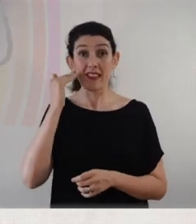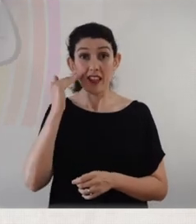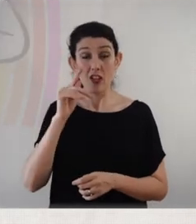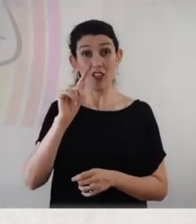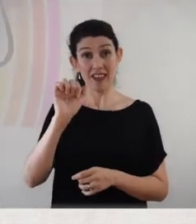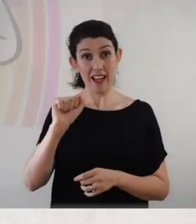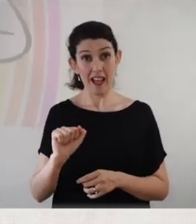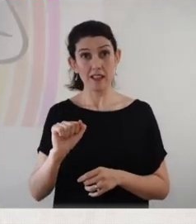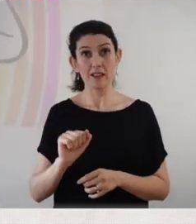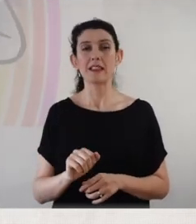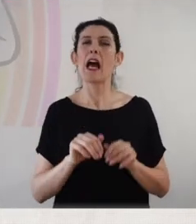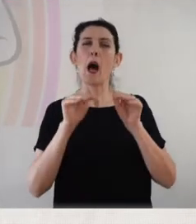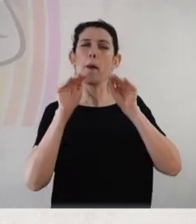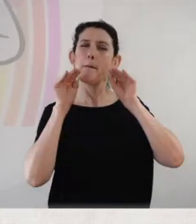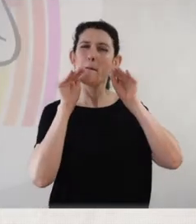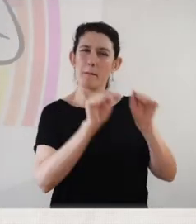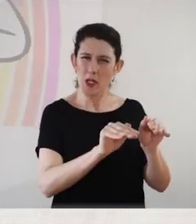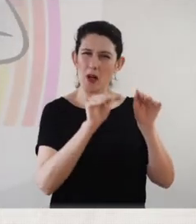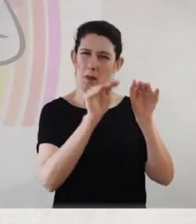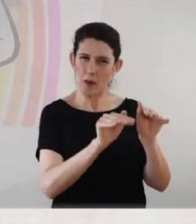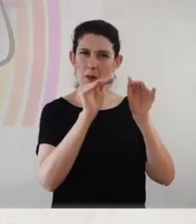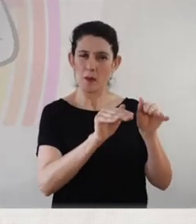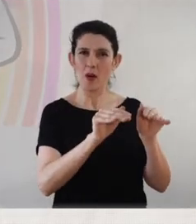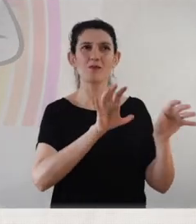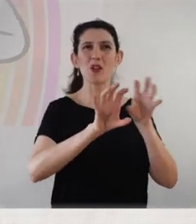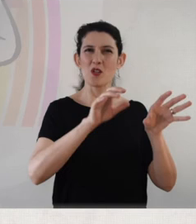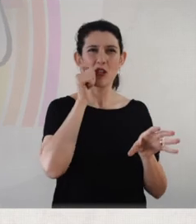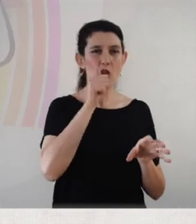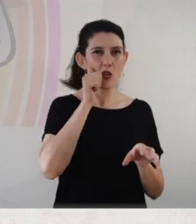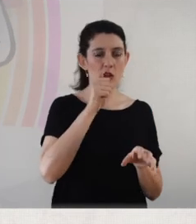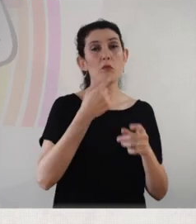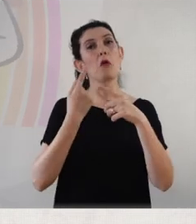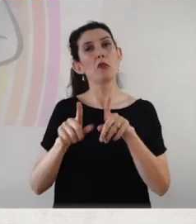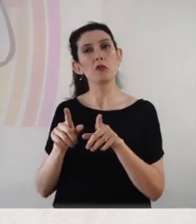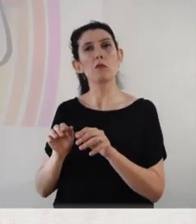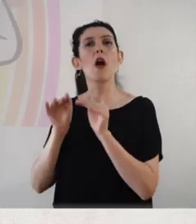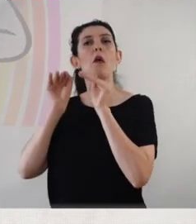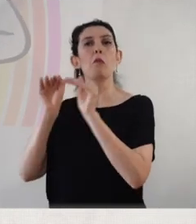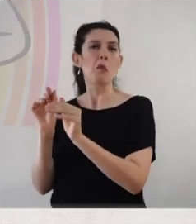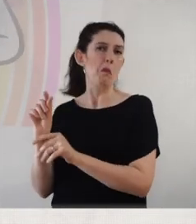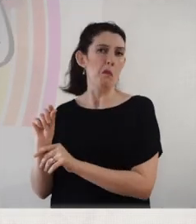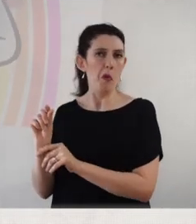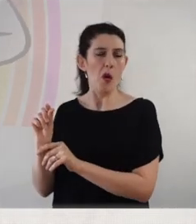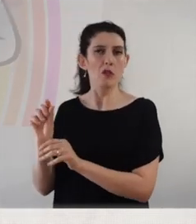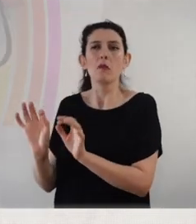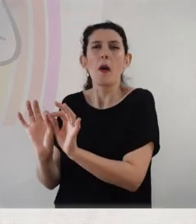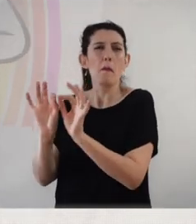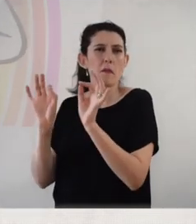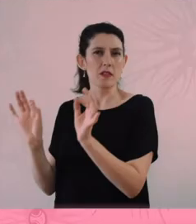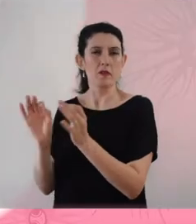mientras que otros van a necesitar apoyos en áreas específicas, como las habilidades que nos permiten interactuar con los demás. ¿Ya viste de que hablamos de